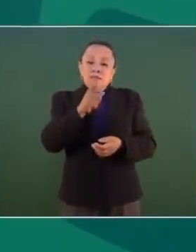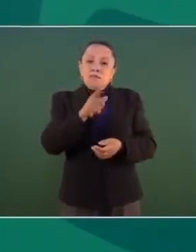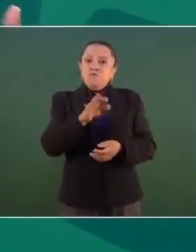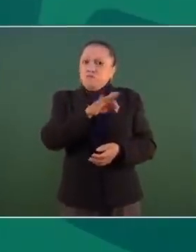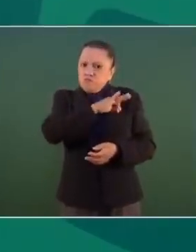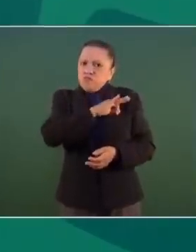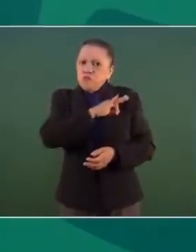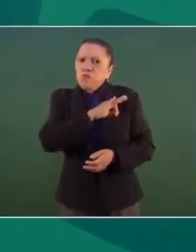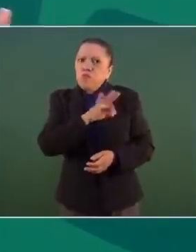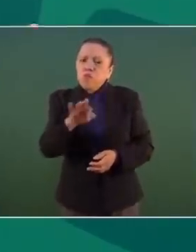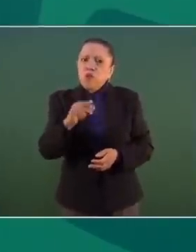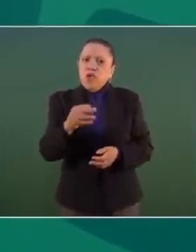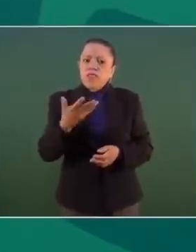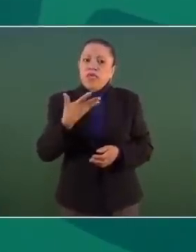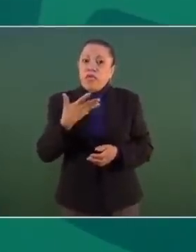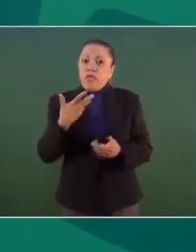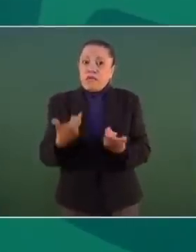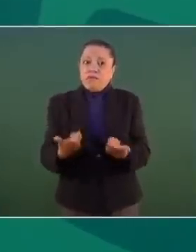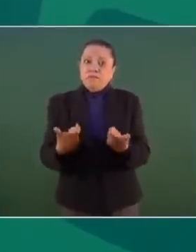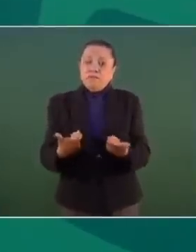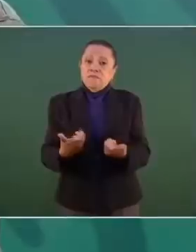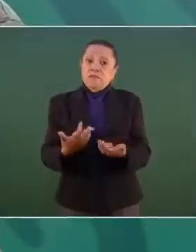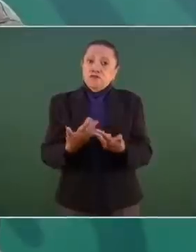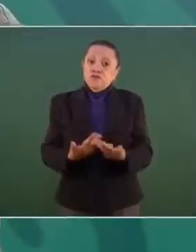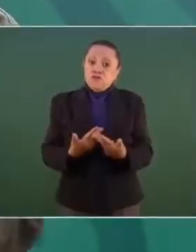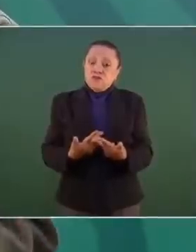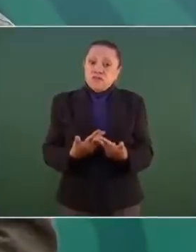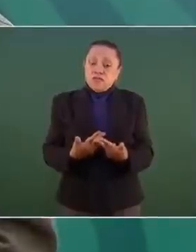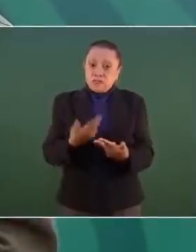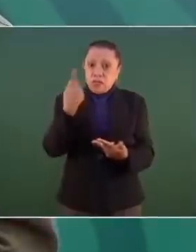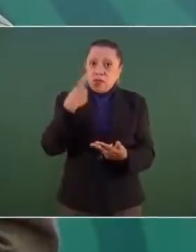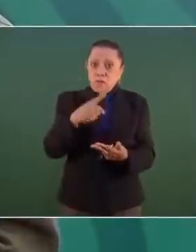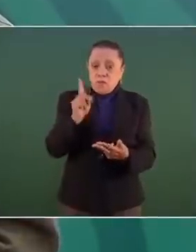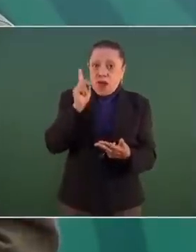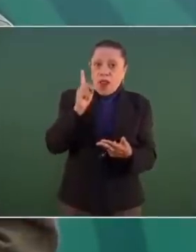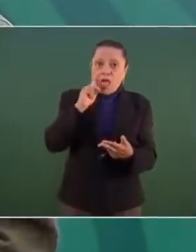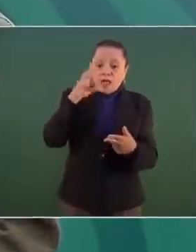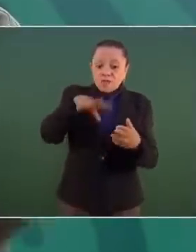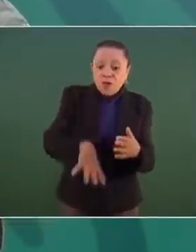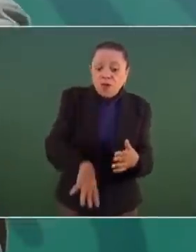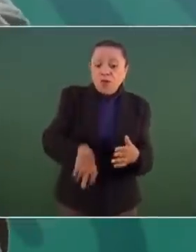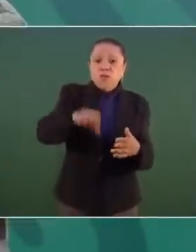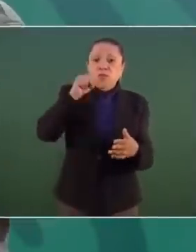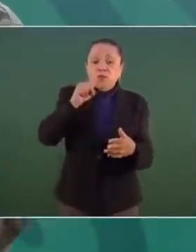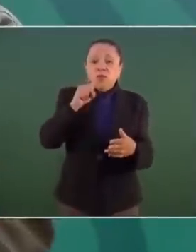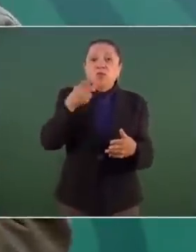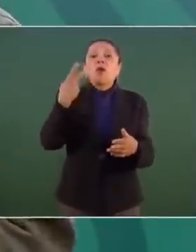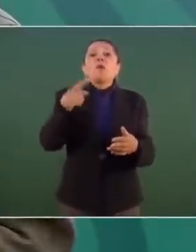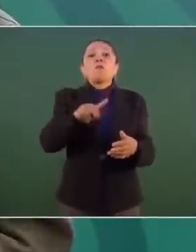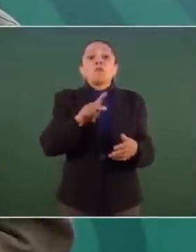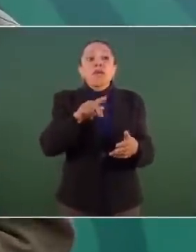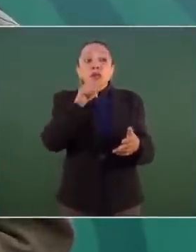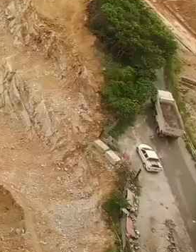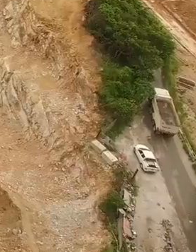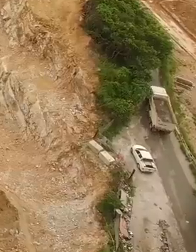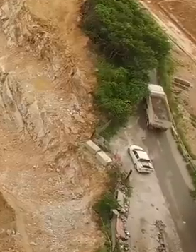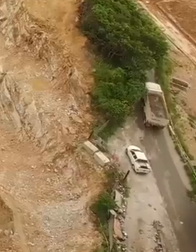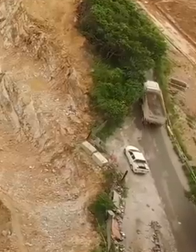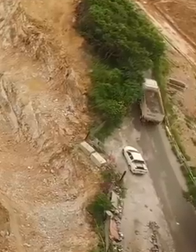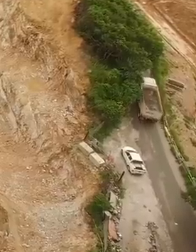capacidad para invertir y extraer el litio. Ahí se respeta la concesión por el tiempo que fue otorgada.